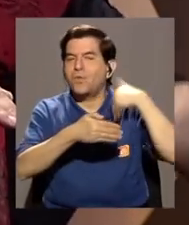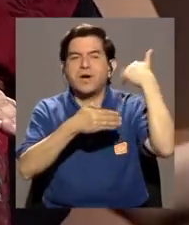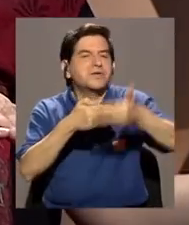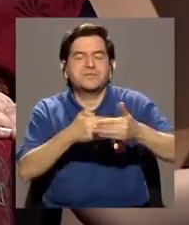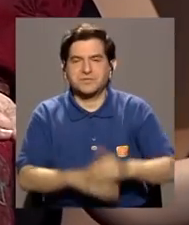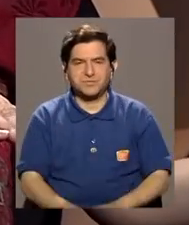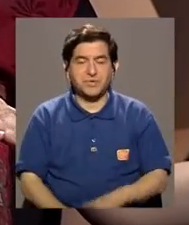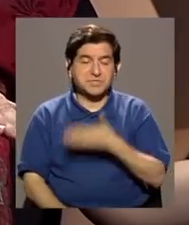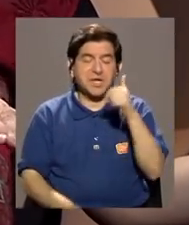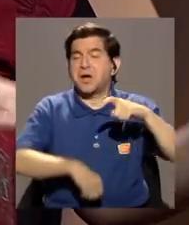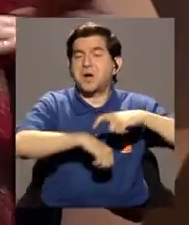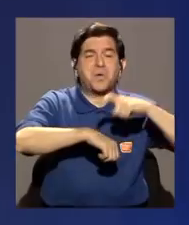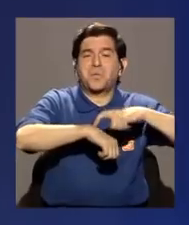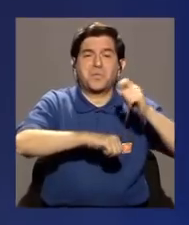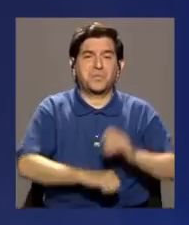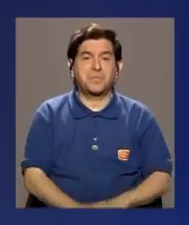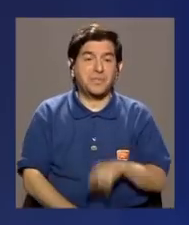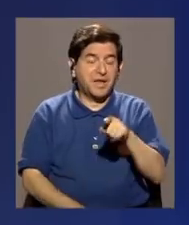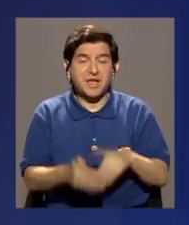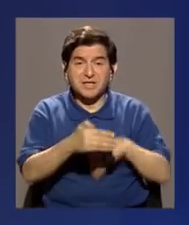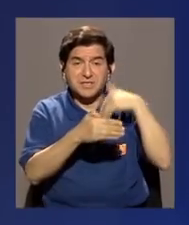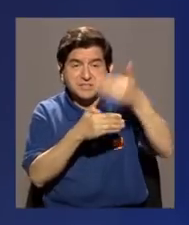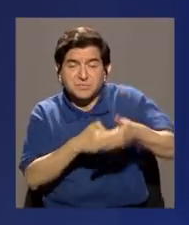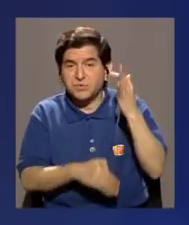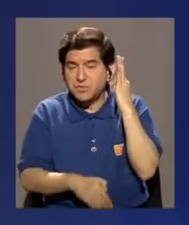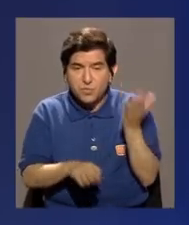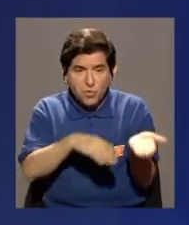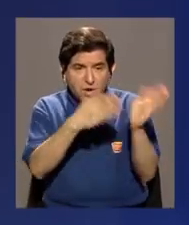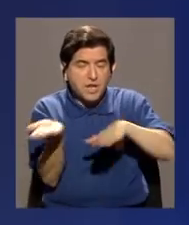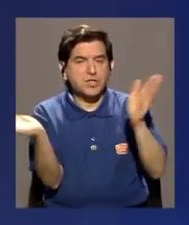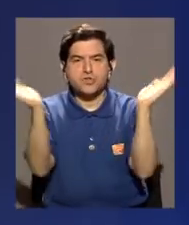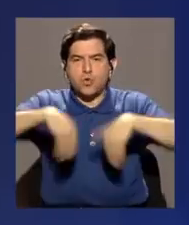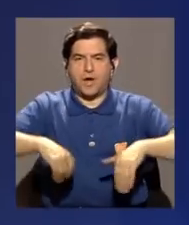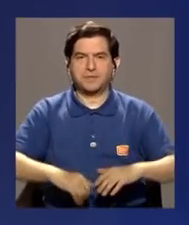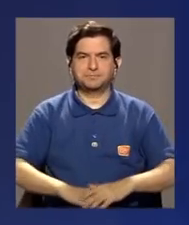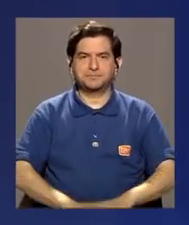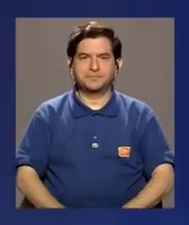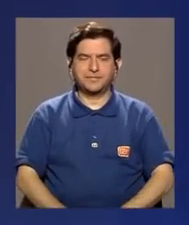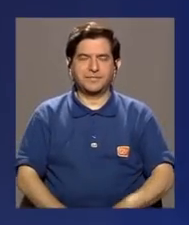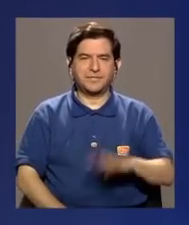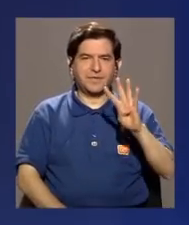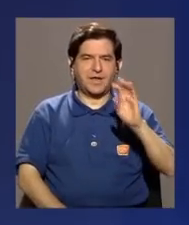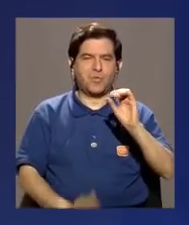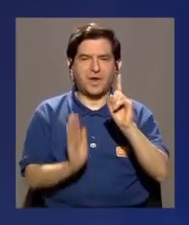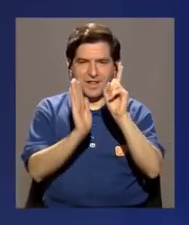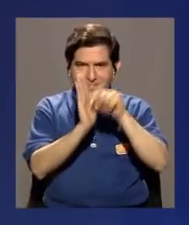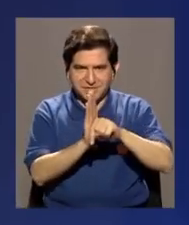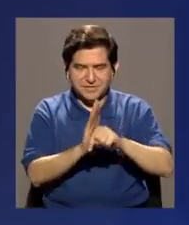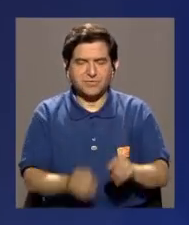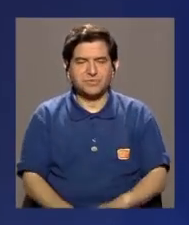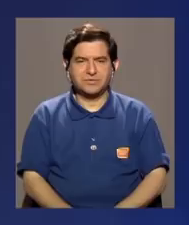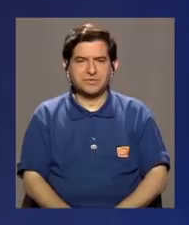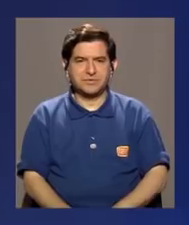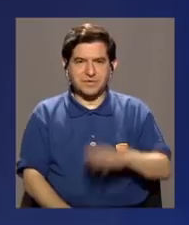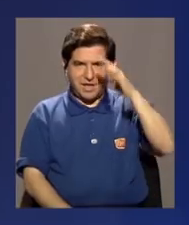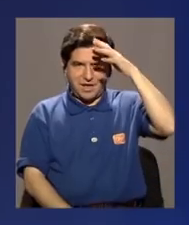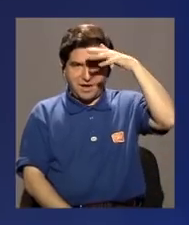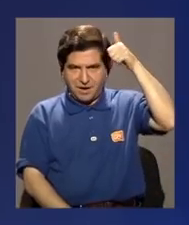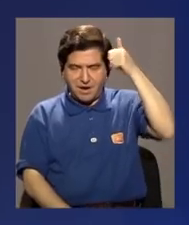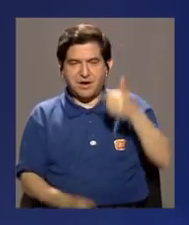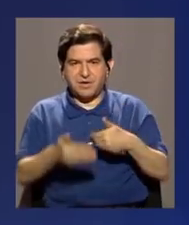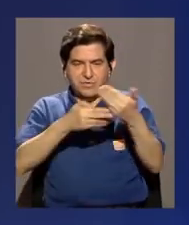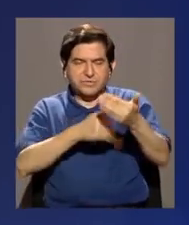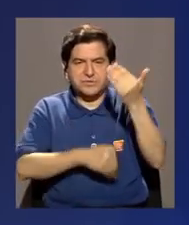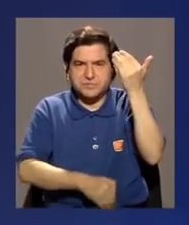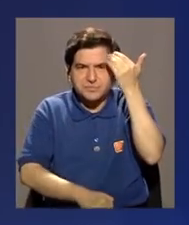podemos verlo después cuando hay un mejor momento porque es después para las mujeres muertas no existe me quedan 40 segundos pero carlos después de